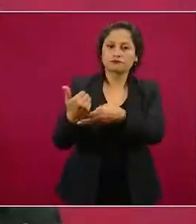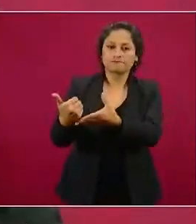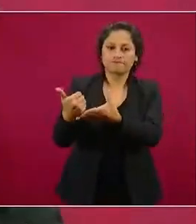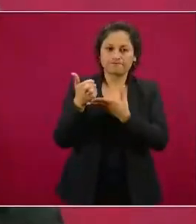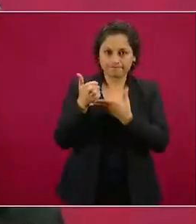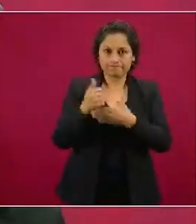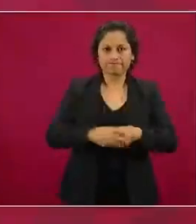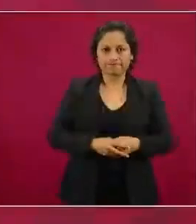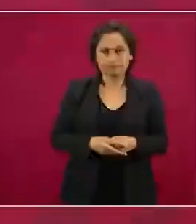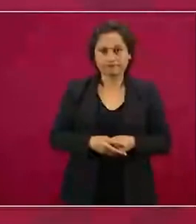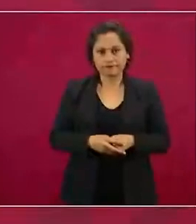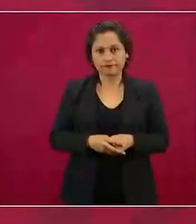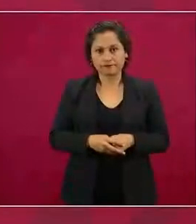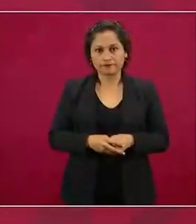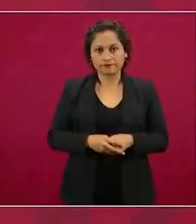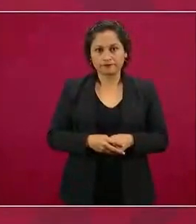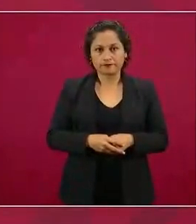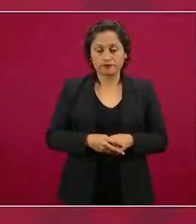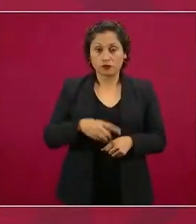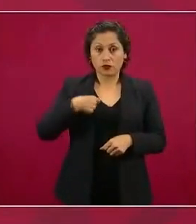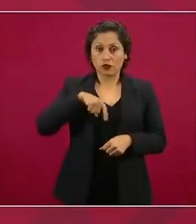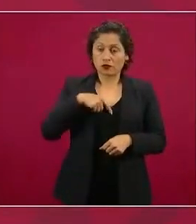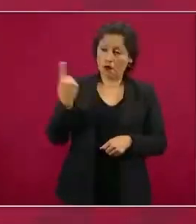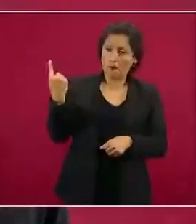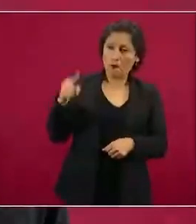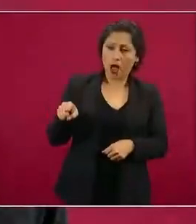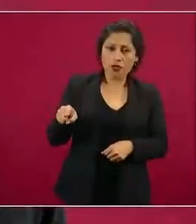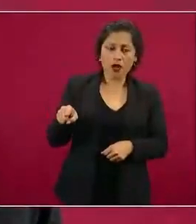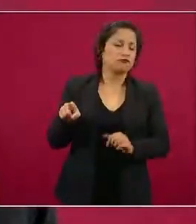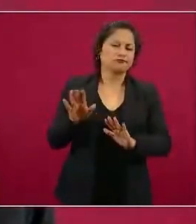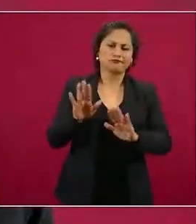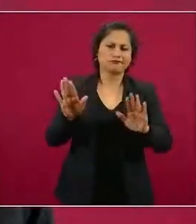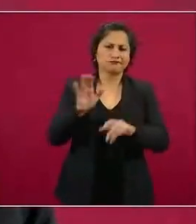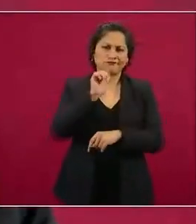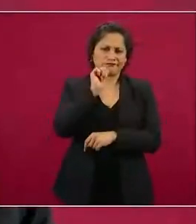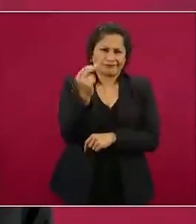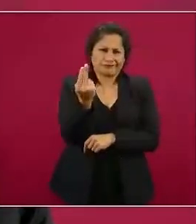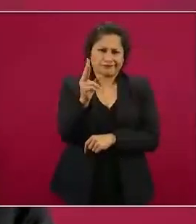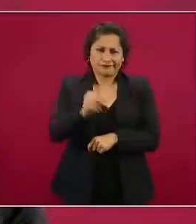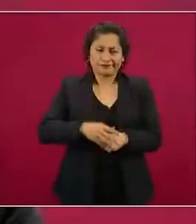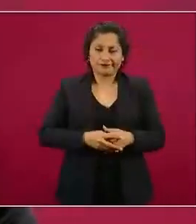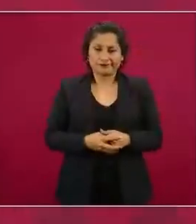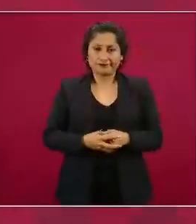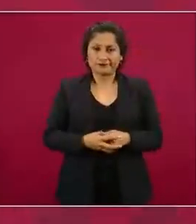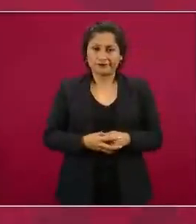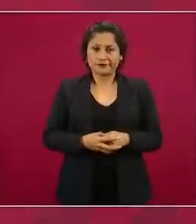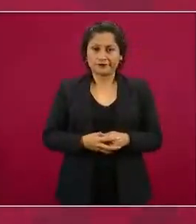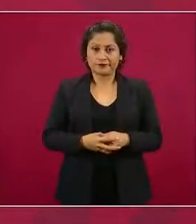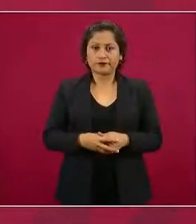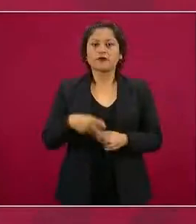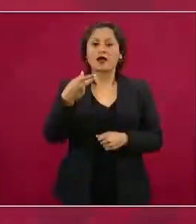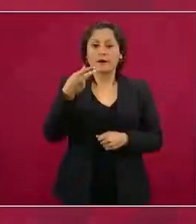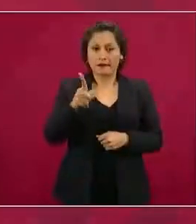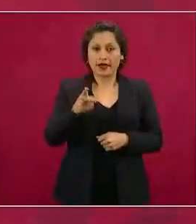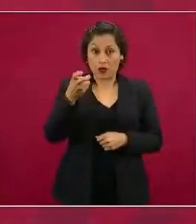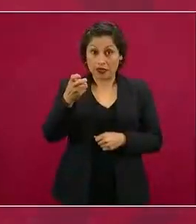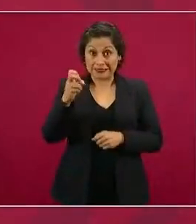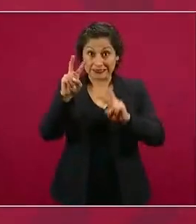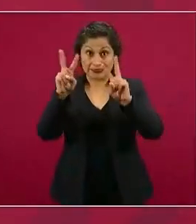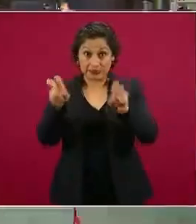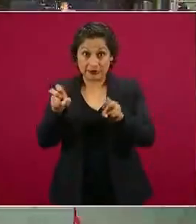Entonces, no hay imposición. Pero estamos ya trabajando sobre eso.